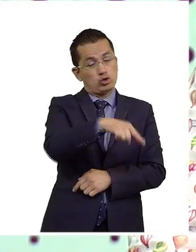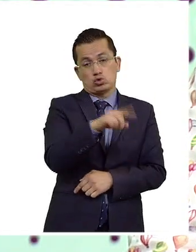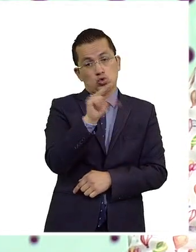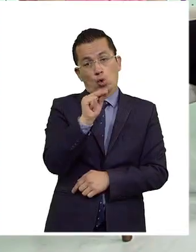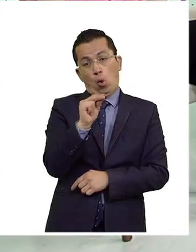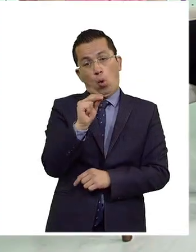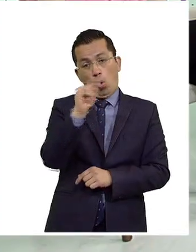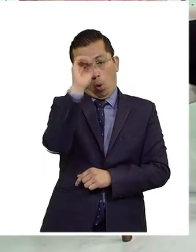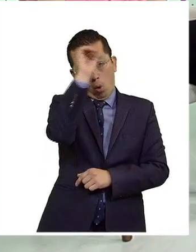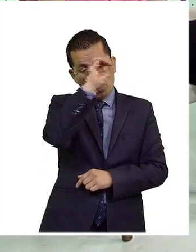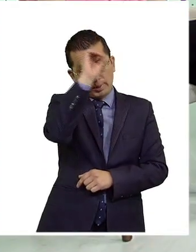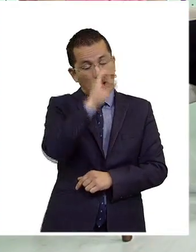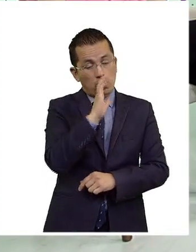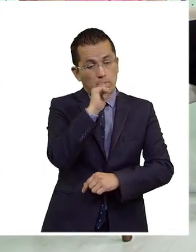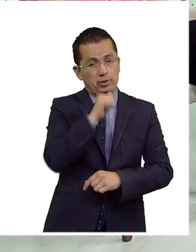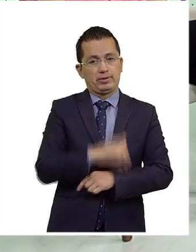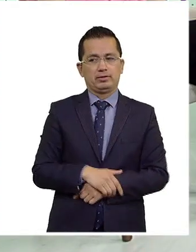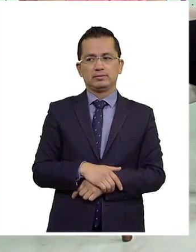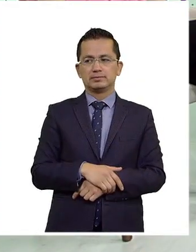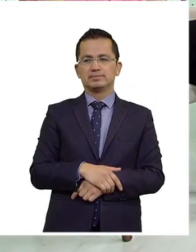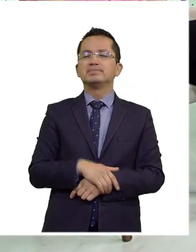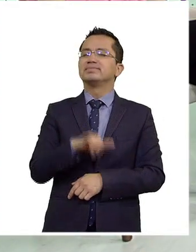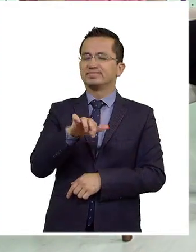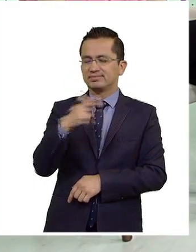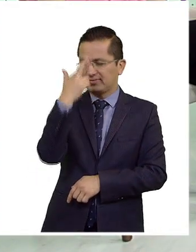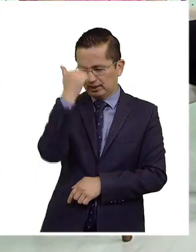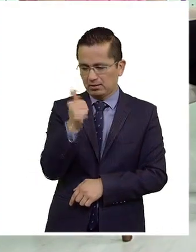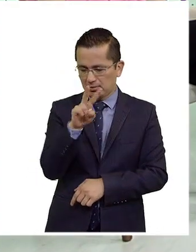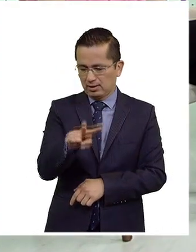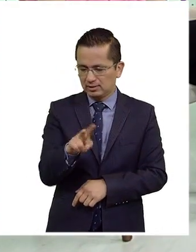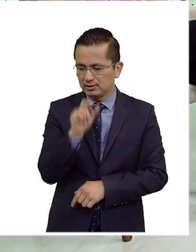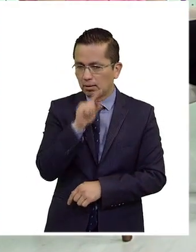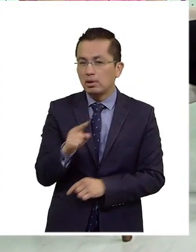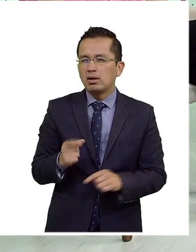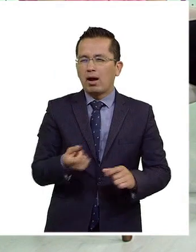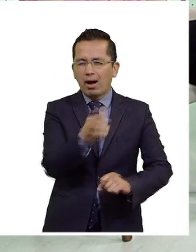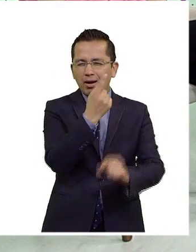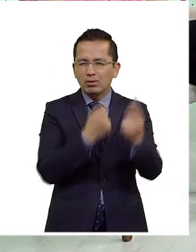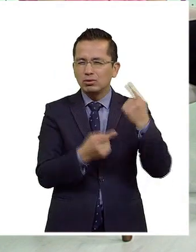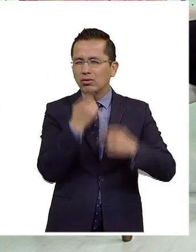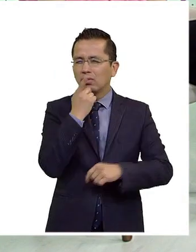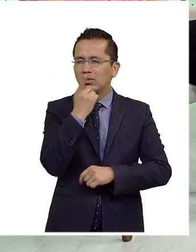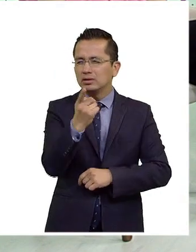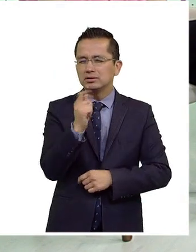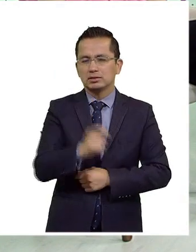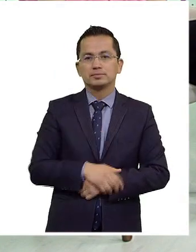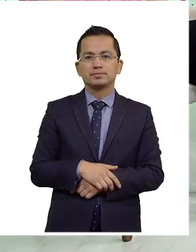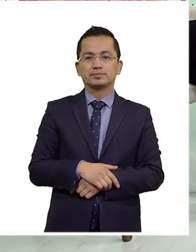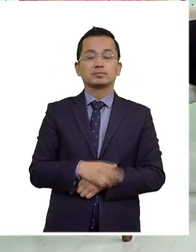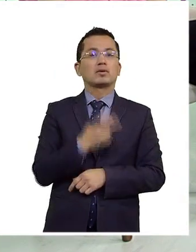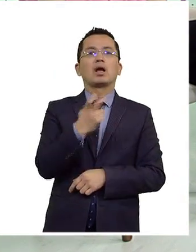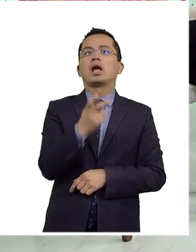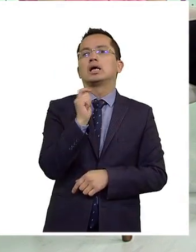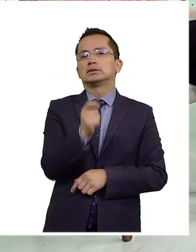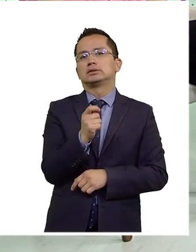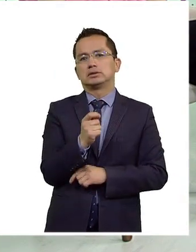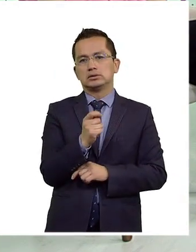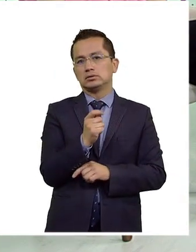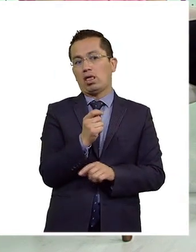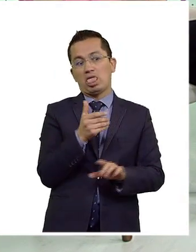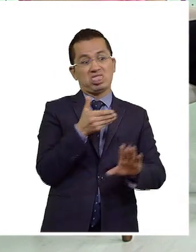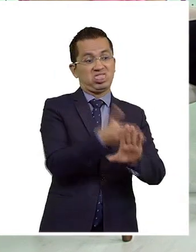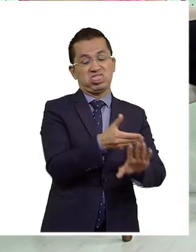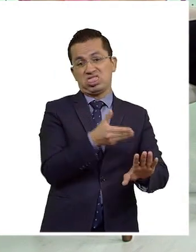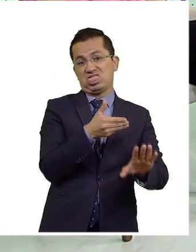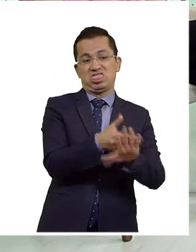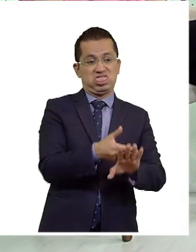Sí. Inclusive me parece que por ahí se había dicho que se trataba de violencia, digamos, en contra